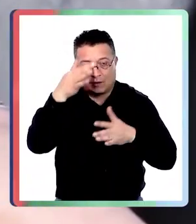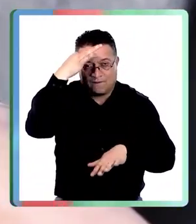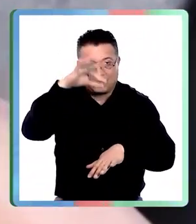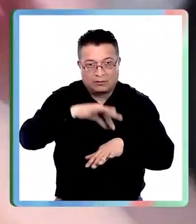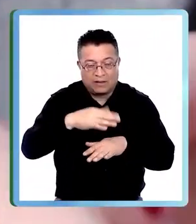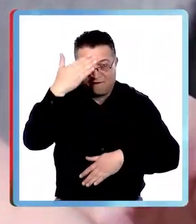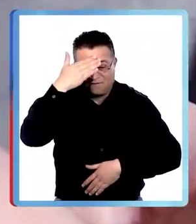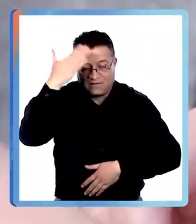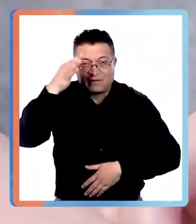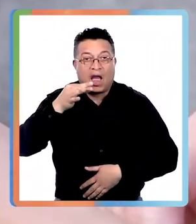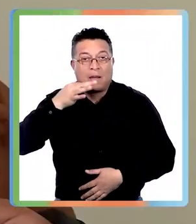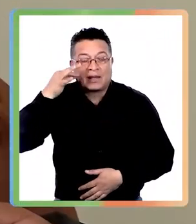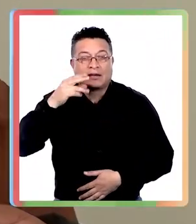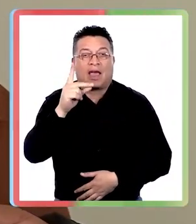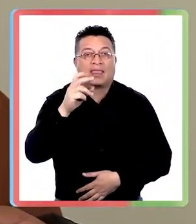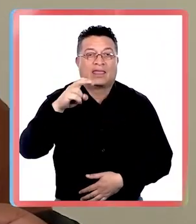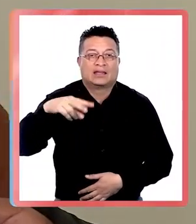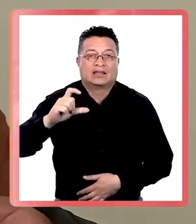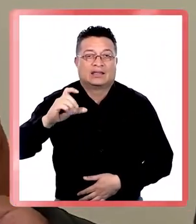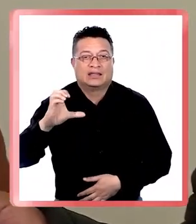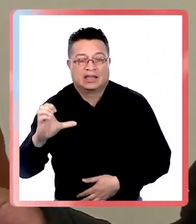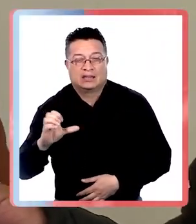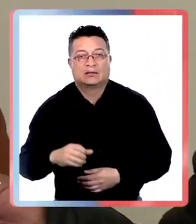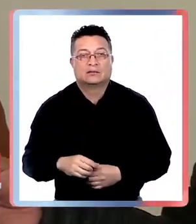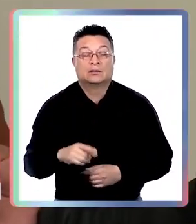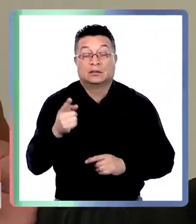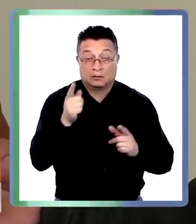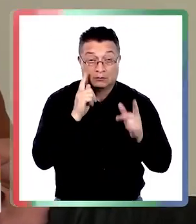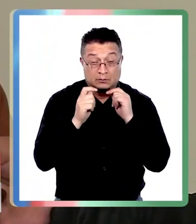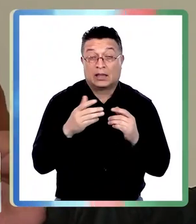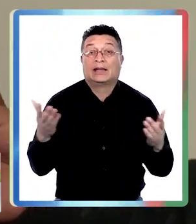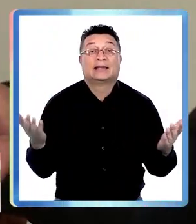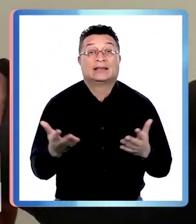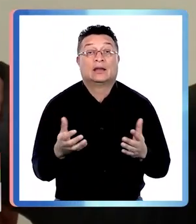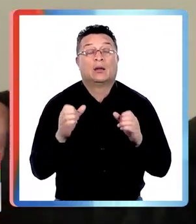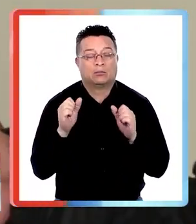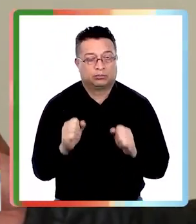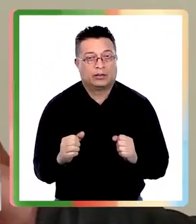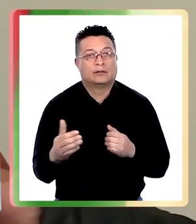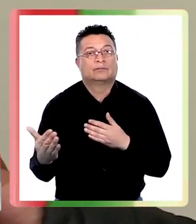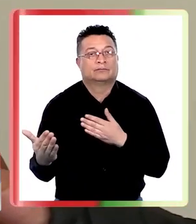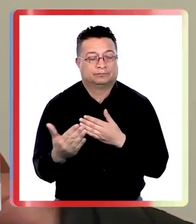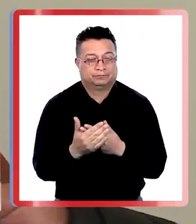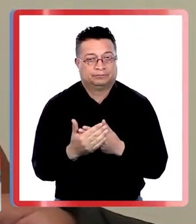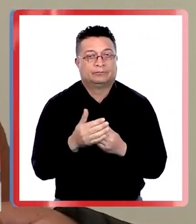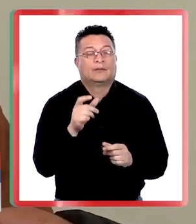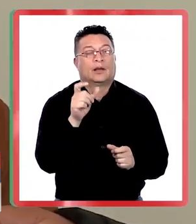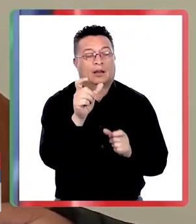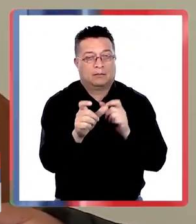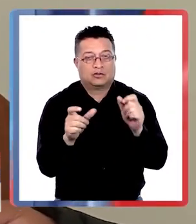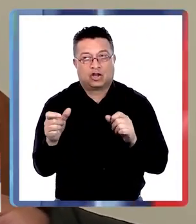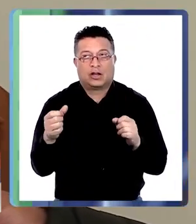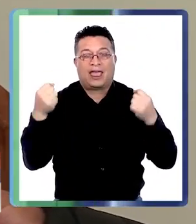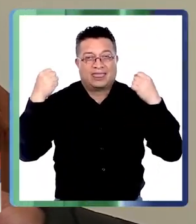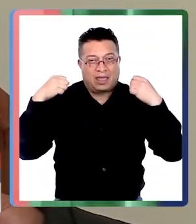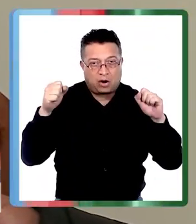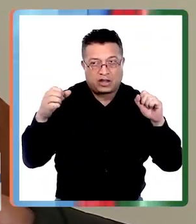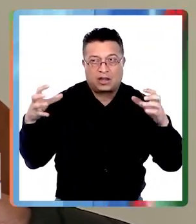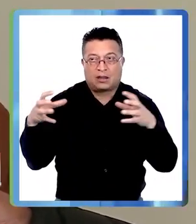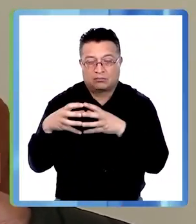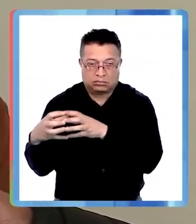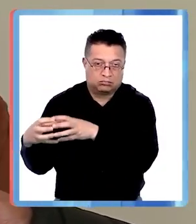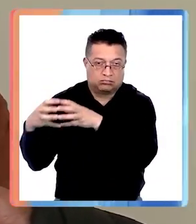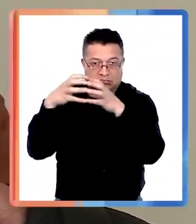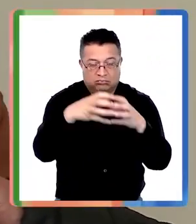dengue. El riesgo es que pudiera venir algún ciudadano, deportista o delegado, digamos, que traiga una de las